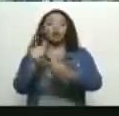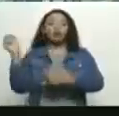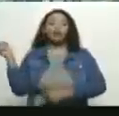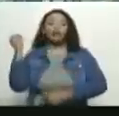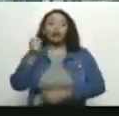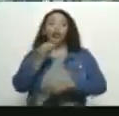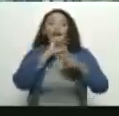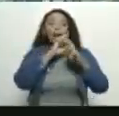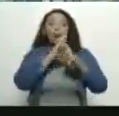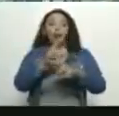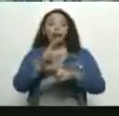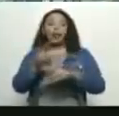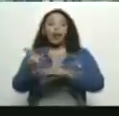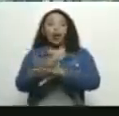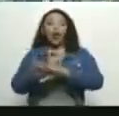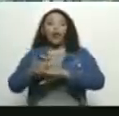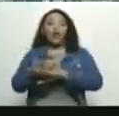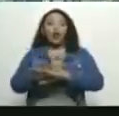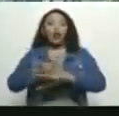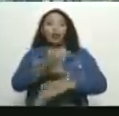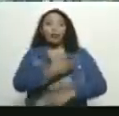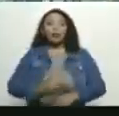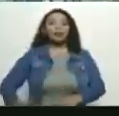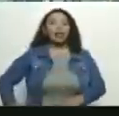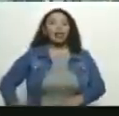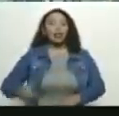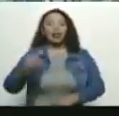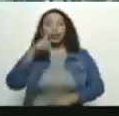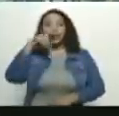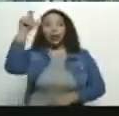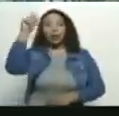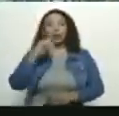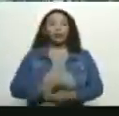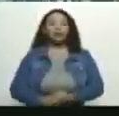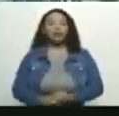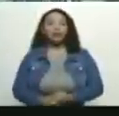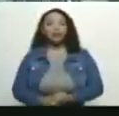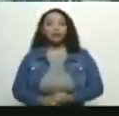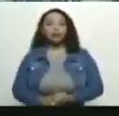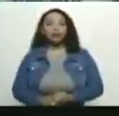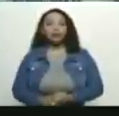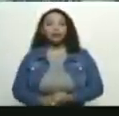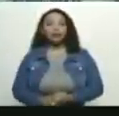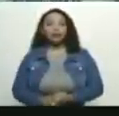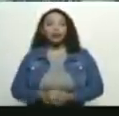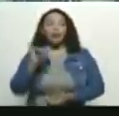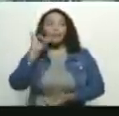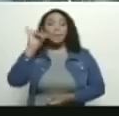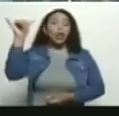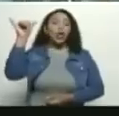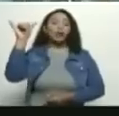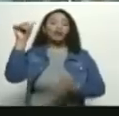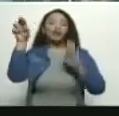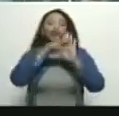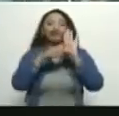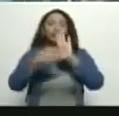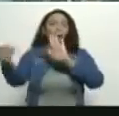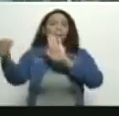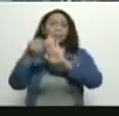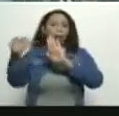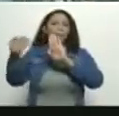la respuesta del gobierno del presidente de la República, Nicolás Maduro Moros. Ha denunciado las medidas